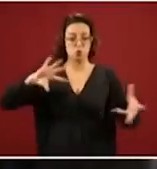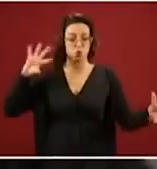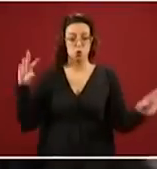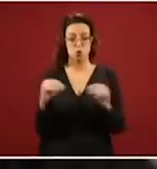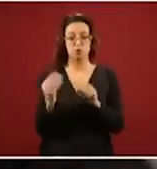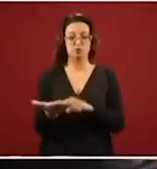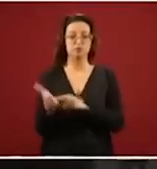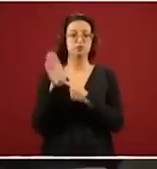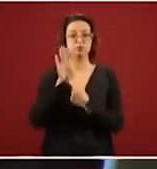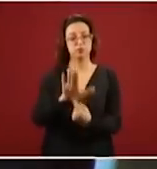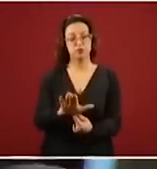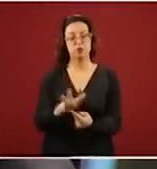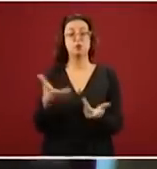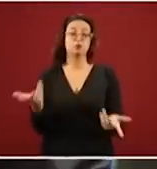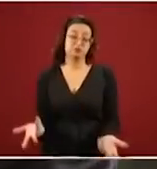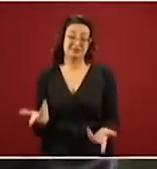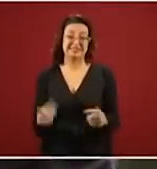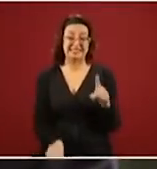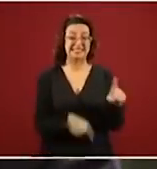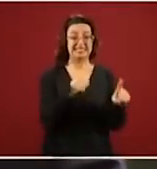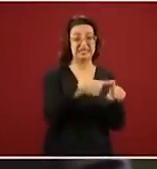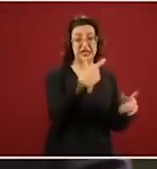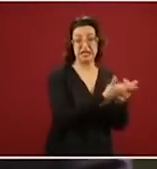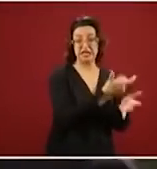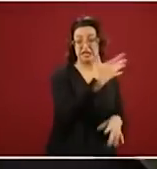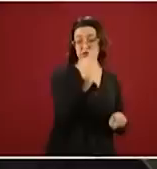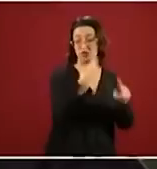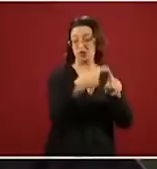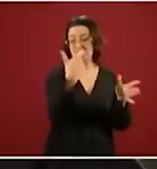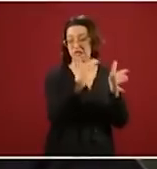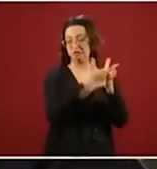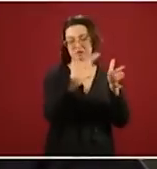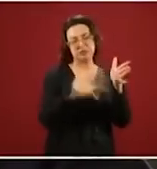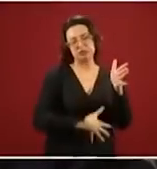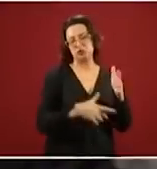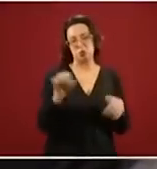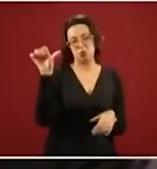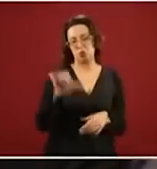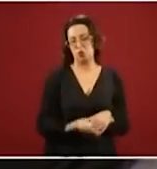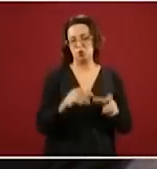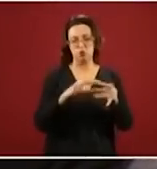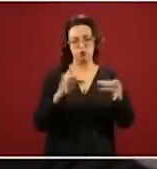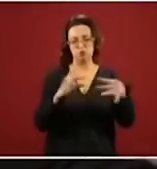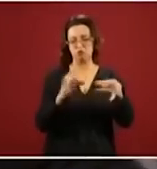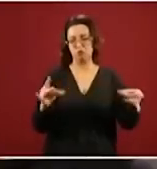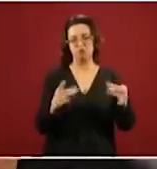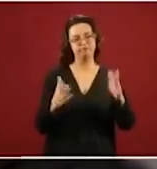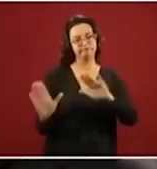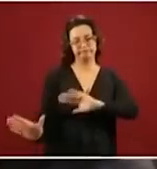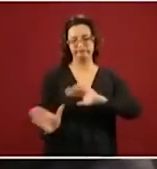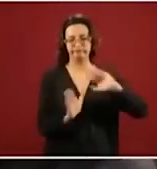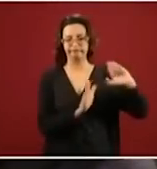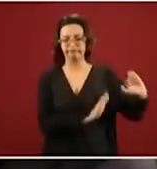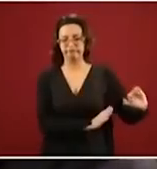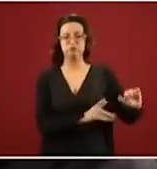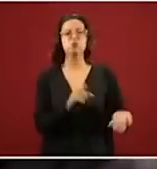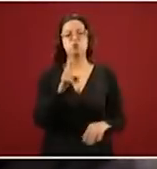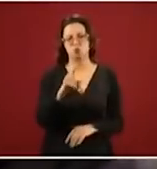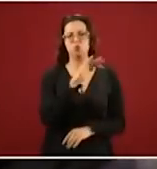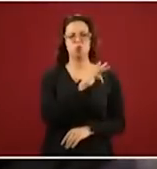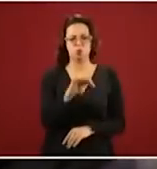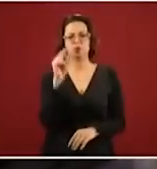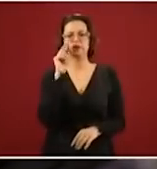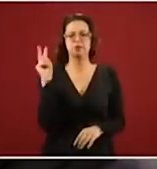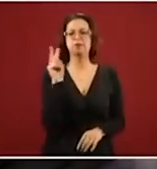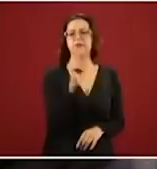presentaremos el quién es quién de las gasolinas y del gas lp semanal es está a su disposición en